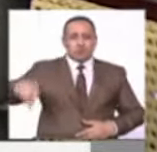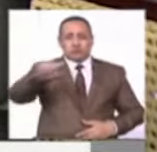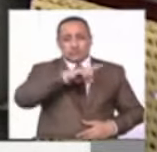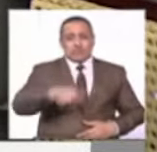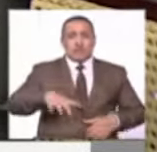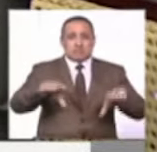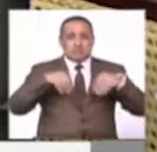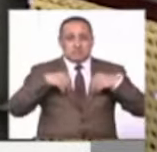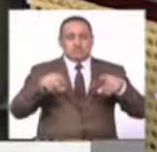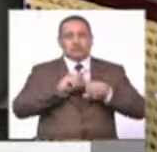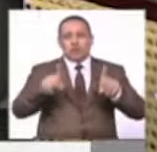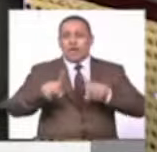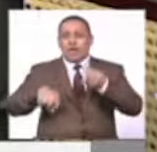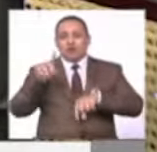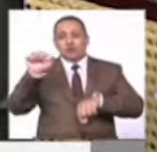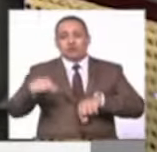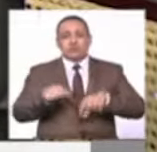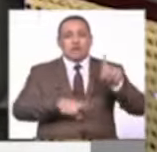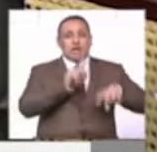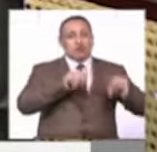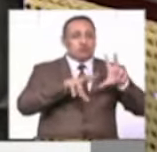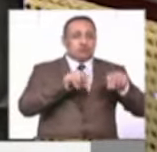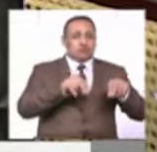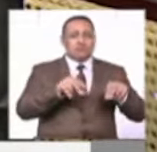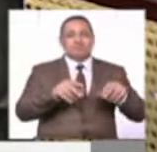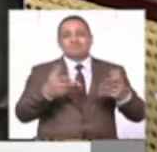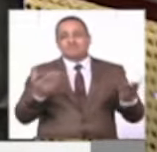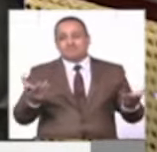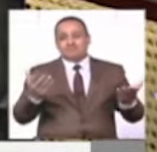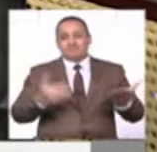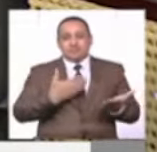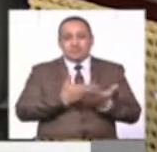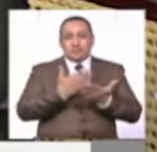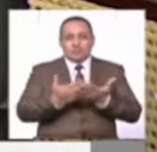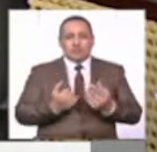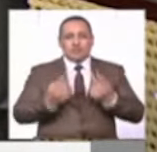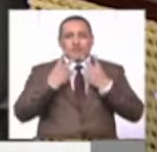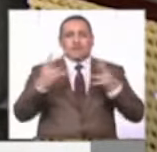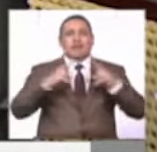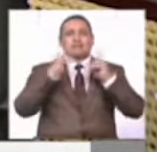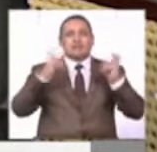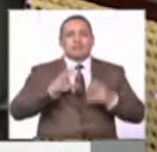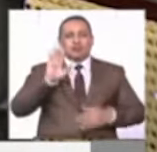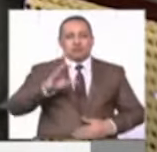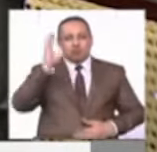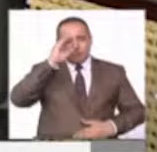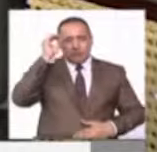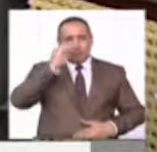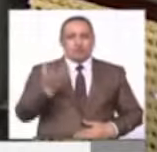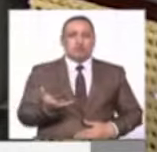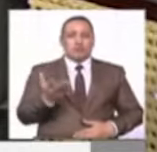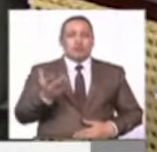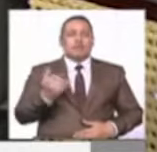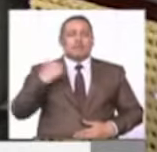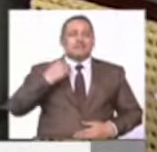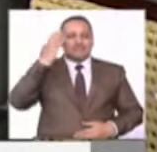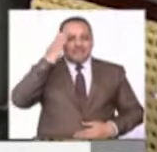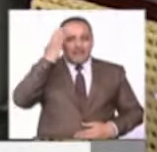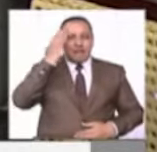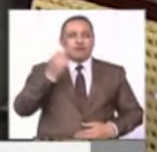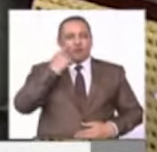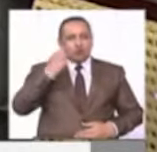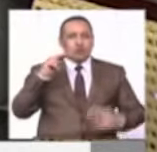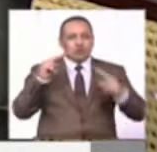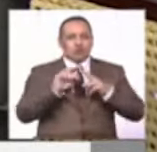respecto este solo hecho revela el tema es opinado conocen de un